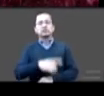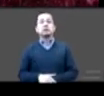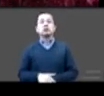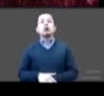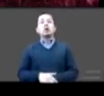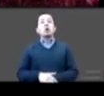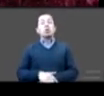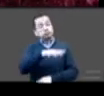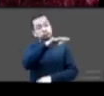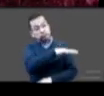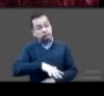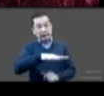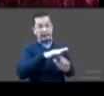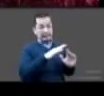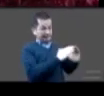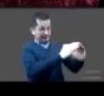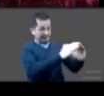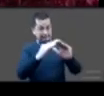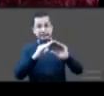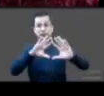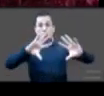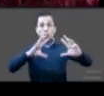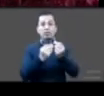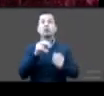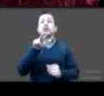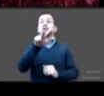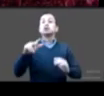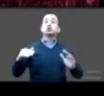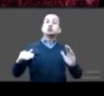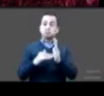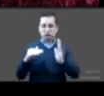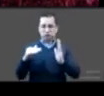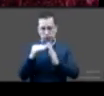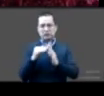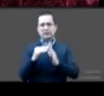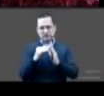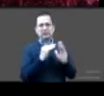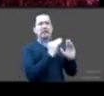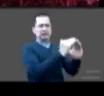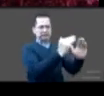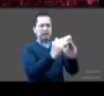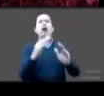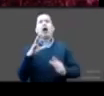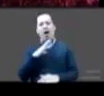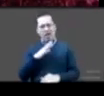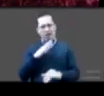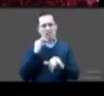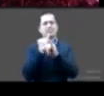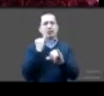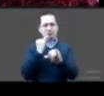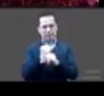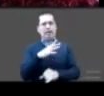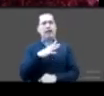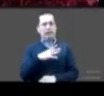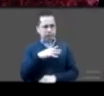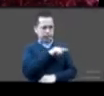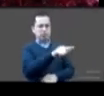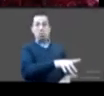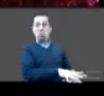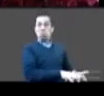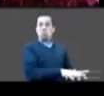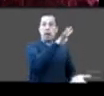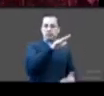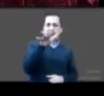18 millones de hogares cuentan con internet, ¿no? Ya somos más los que tenemos que los que no tenemos, nos falta